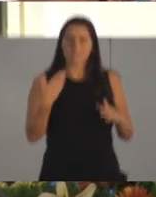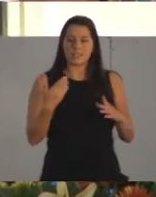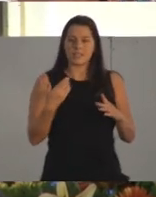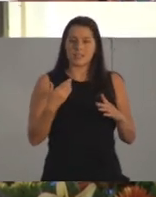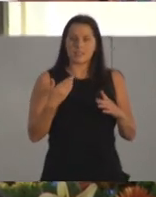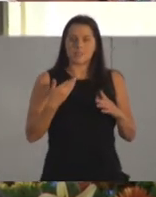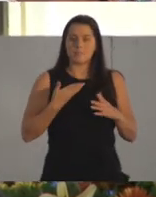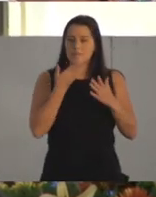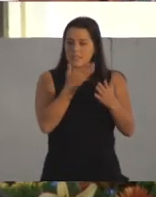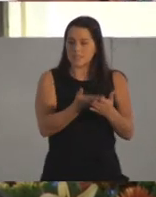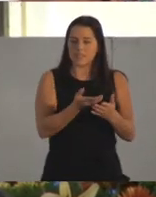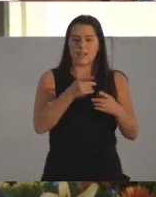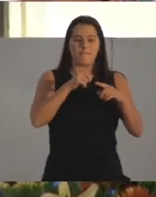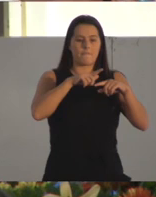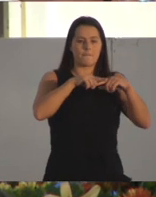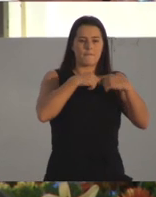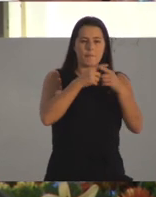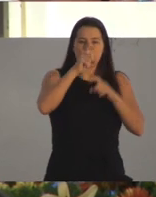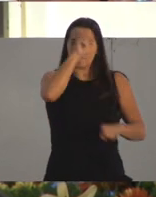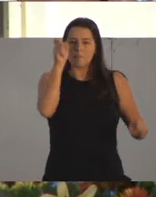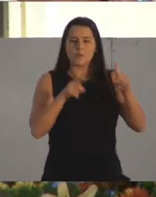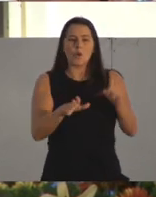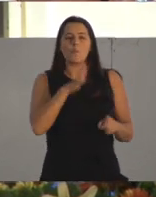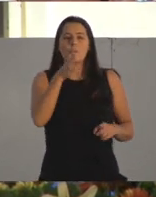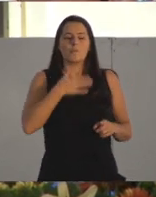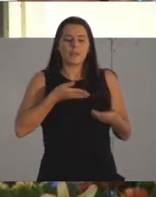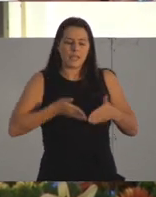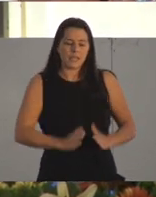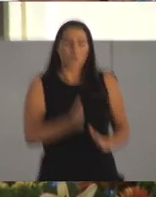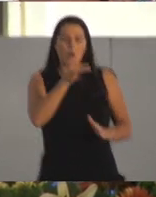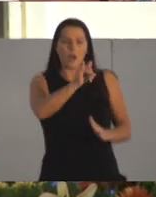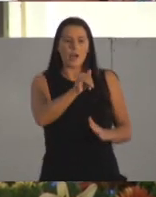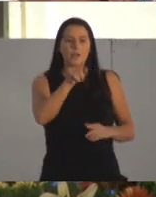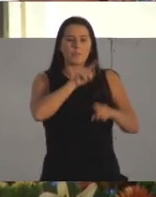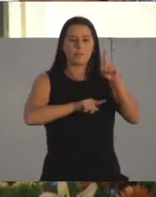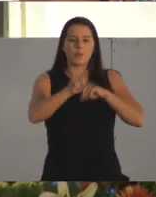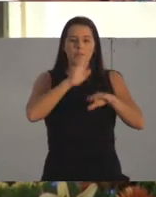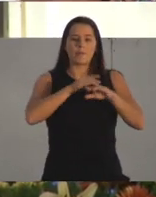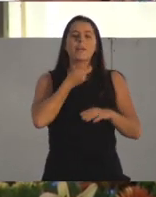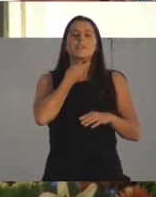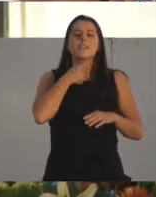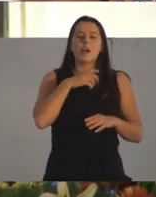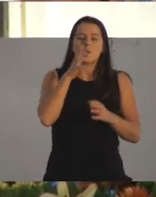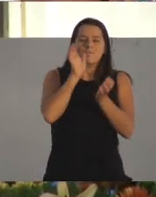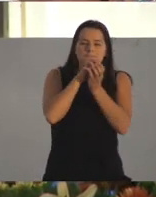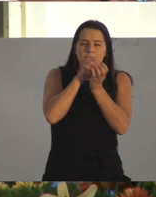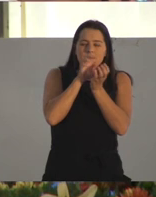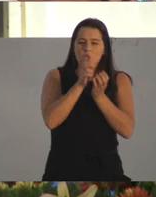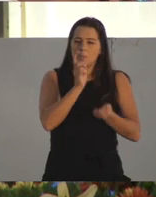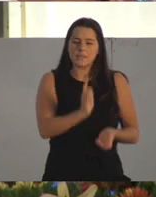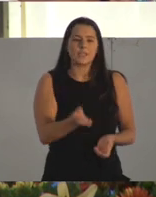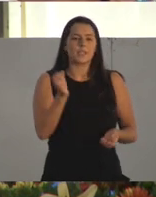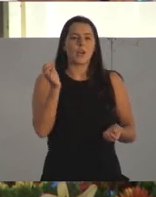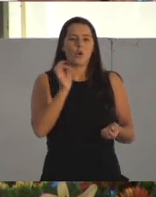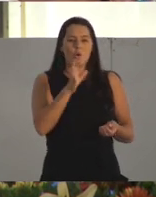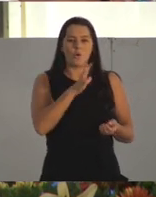vosotras familias, nos preguntéis por qué mi hijo tiene dificultad para tragar, por qué no mastica, por qué se atraganta cuando ingiere